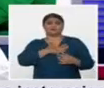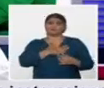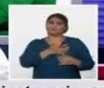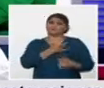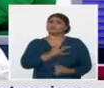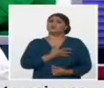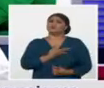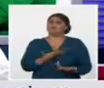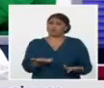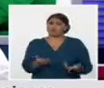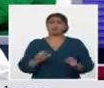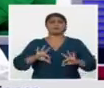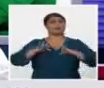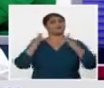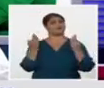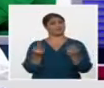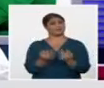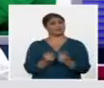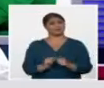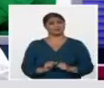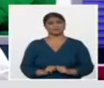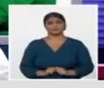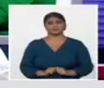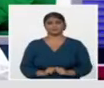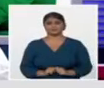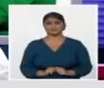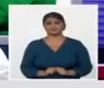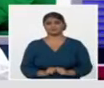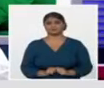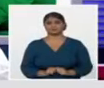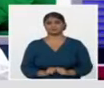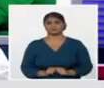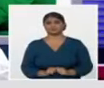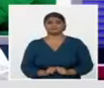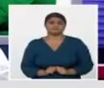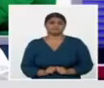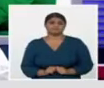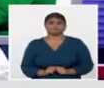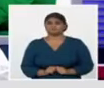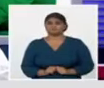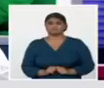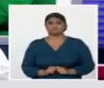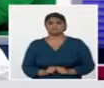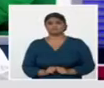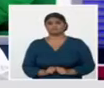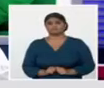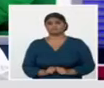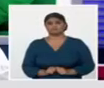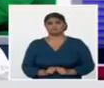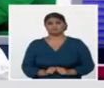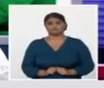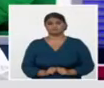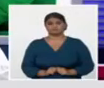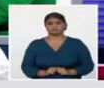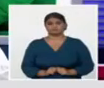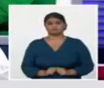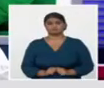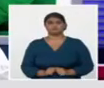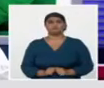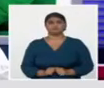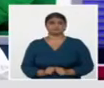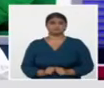familiares y amistades, y lo único que podemos agregar, además de las